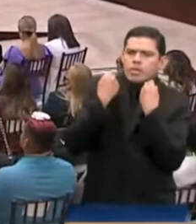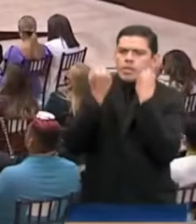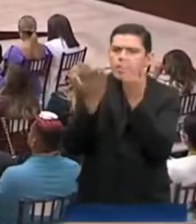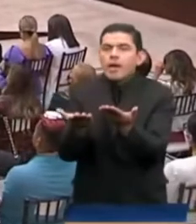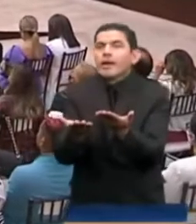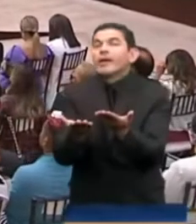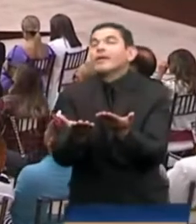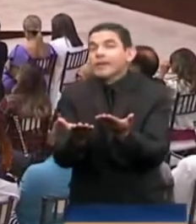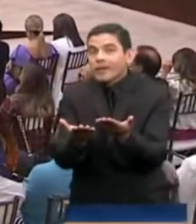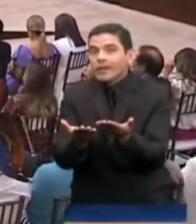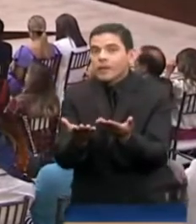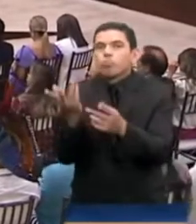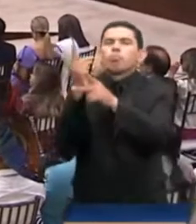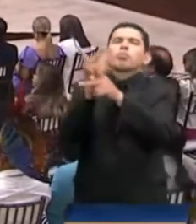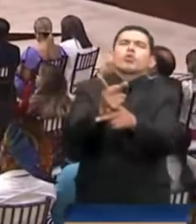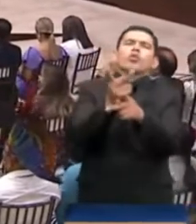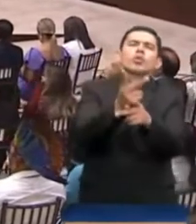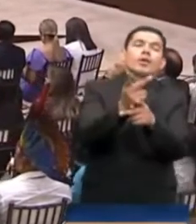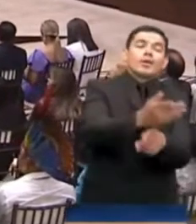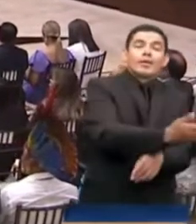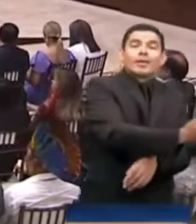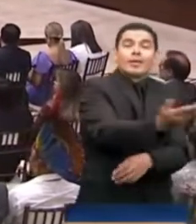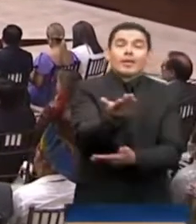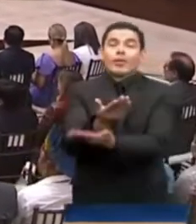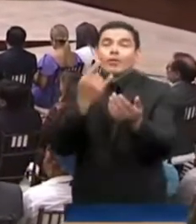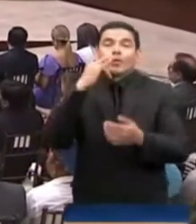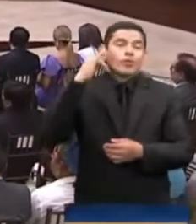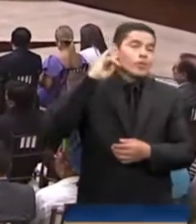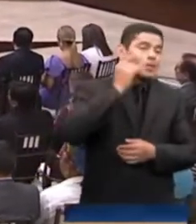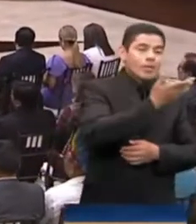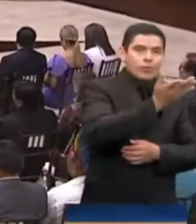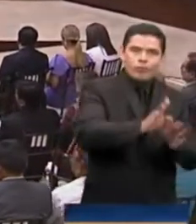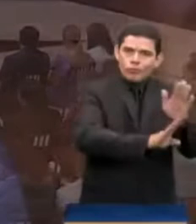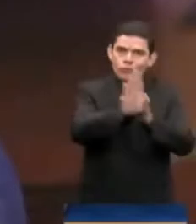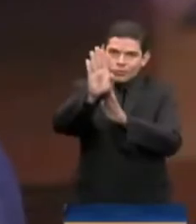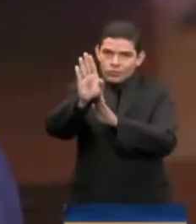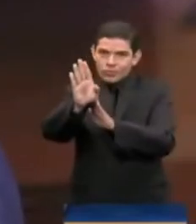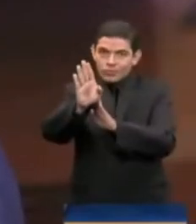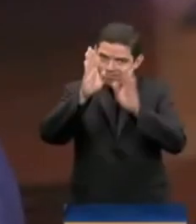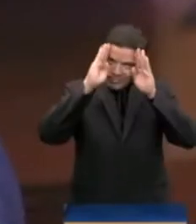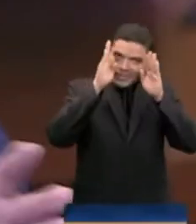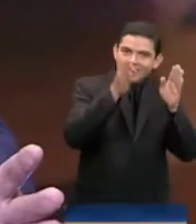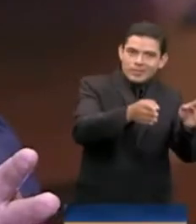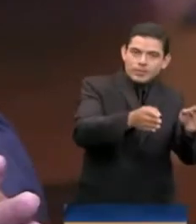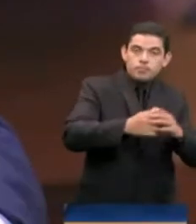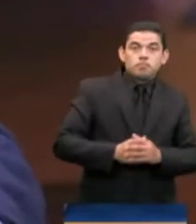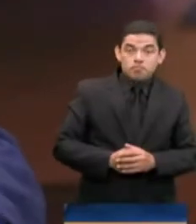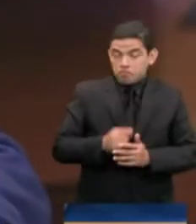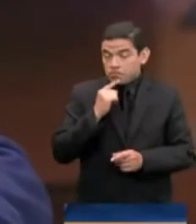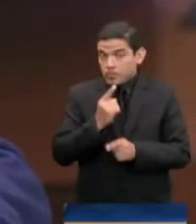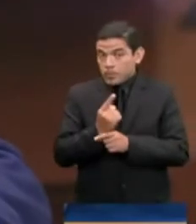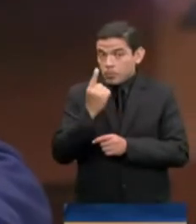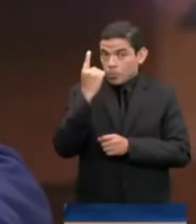que proteger el futuro de la sociedad misma, nuestros niños. Este ha sido el